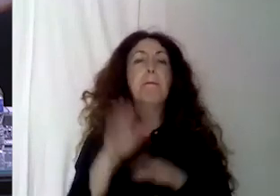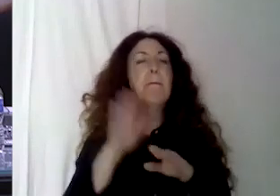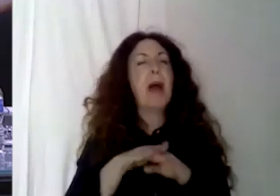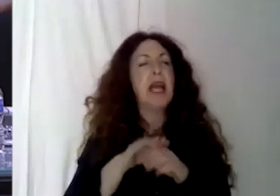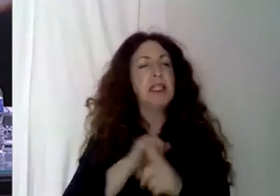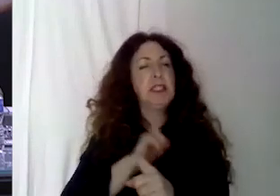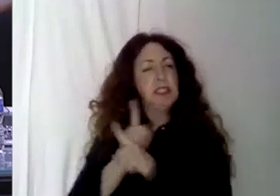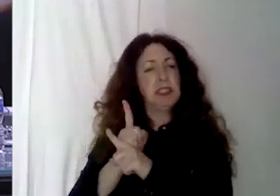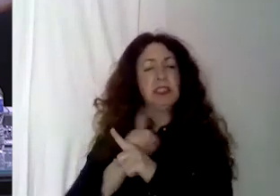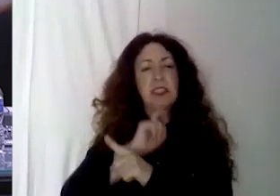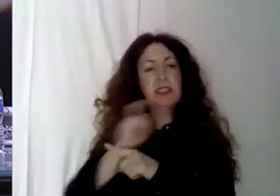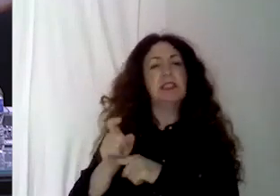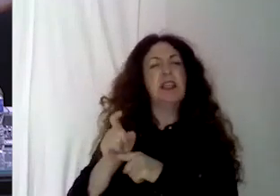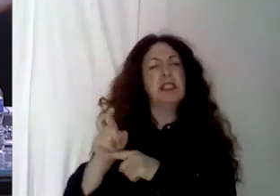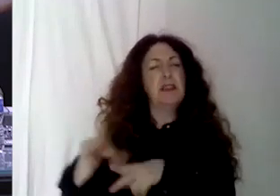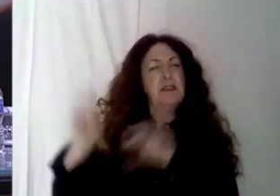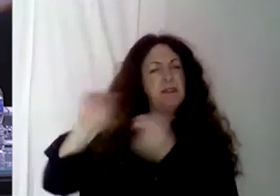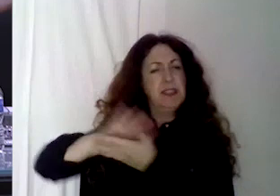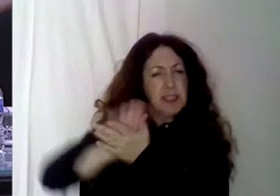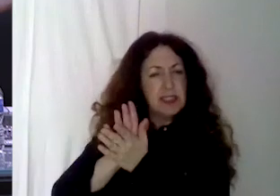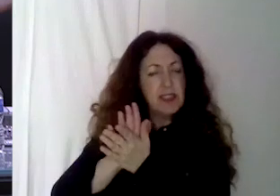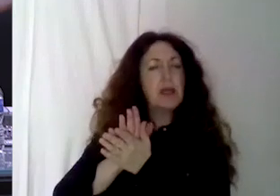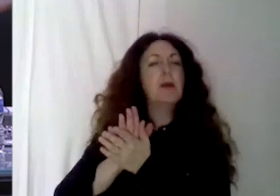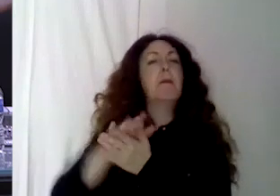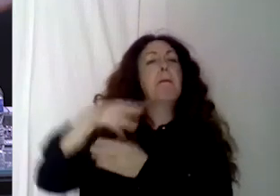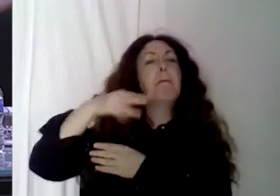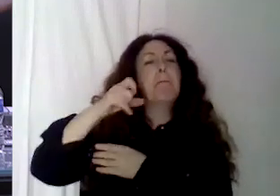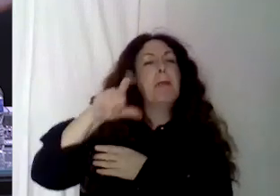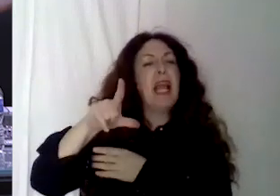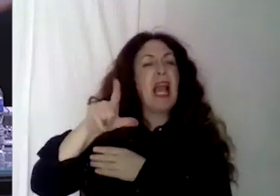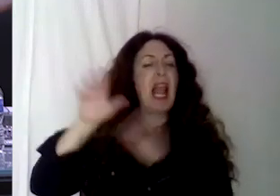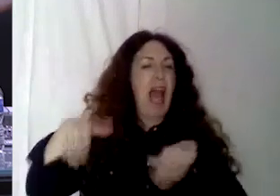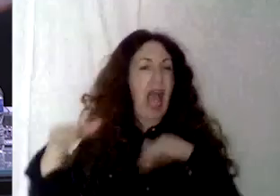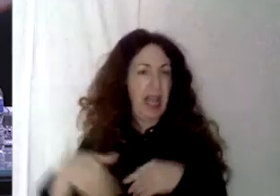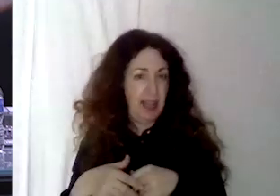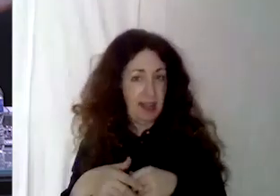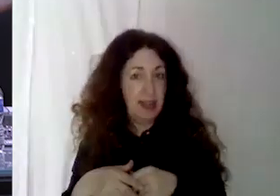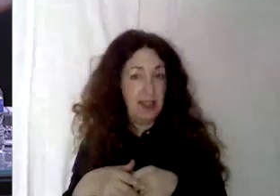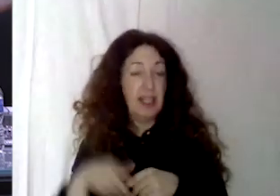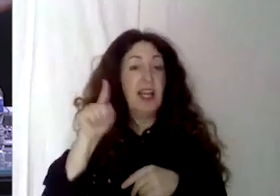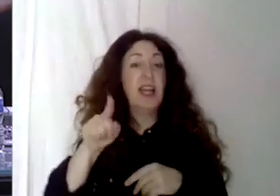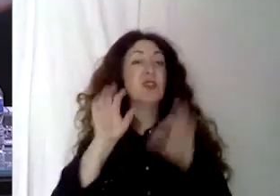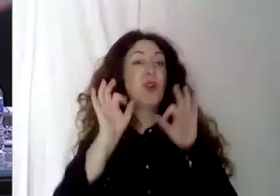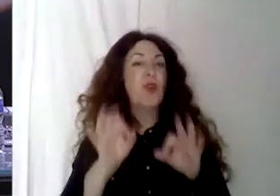Ángel, ¿no? Todo eso está en el ambiente y surge de un modo eruptivo en